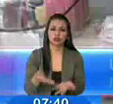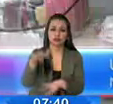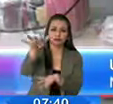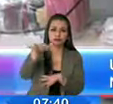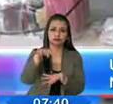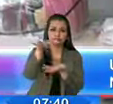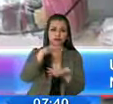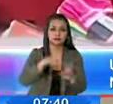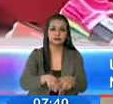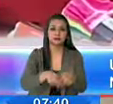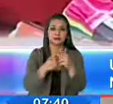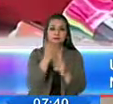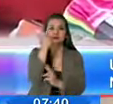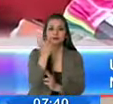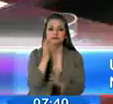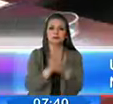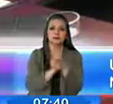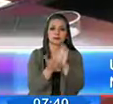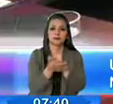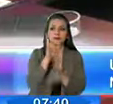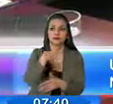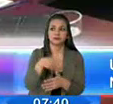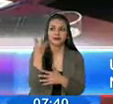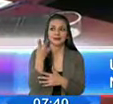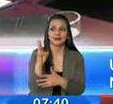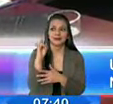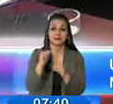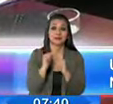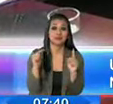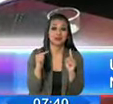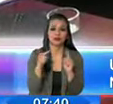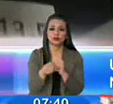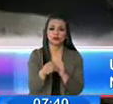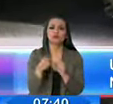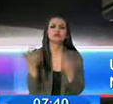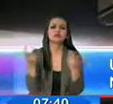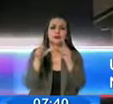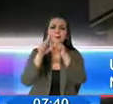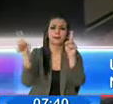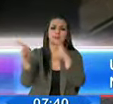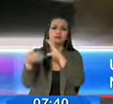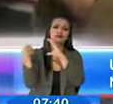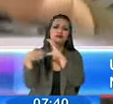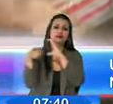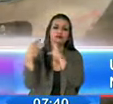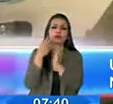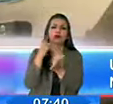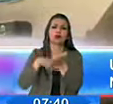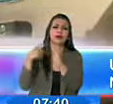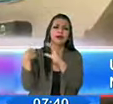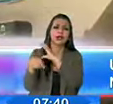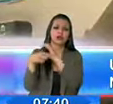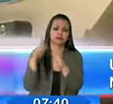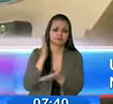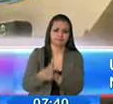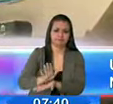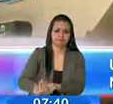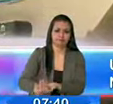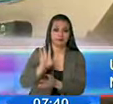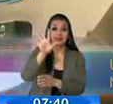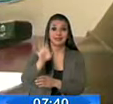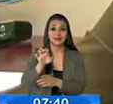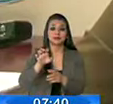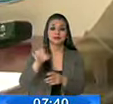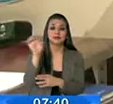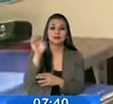13 de noviembre de 2017, pero su aplicación para los couriers tuvo una pausa. A partir del 15 de enero entró